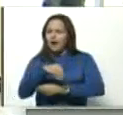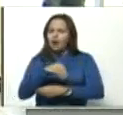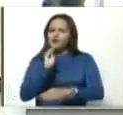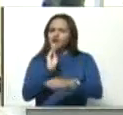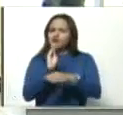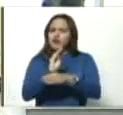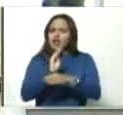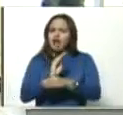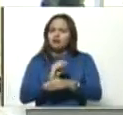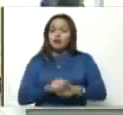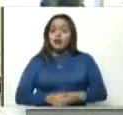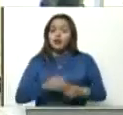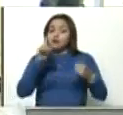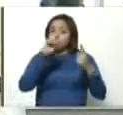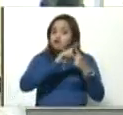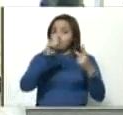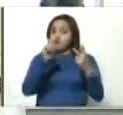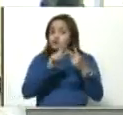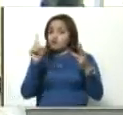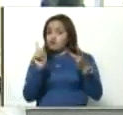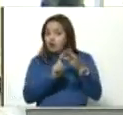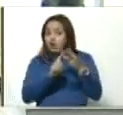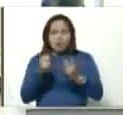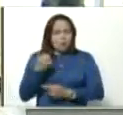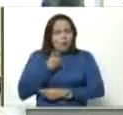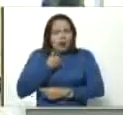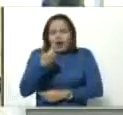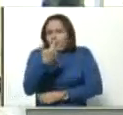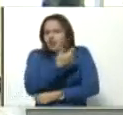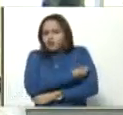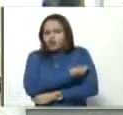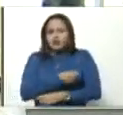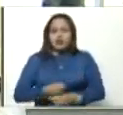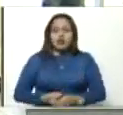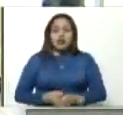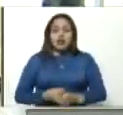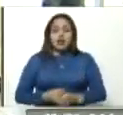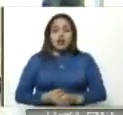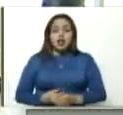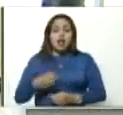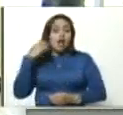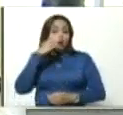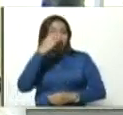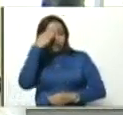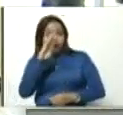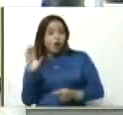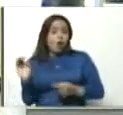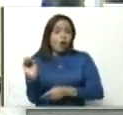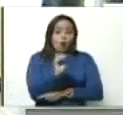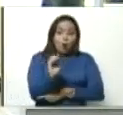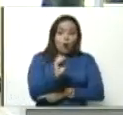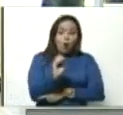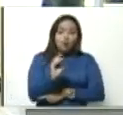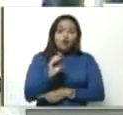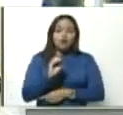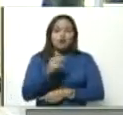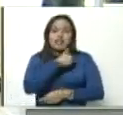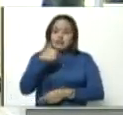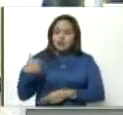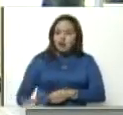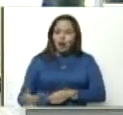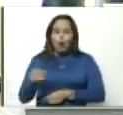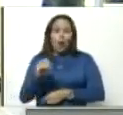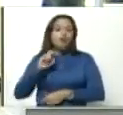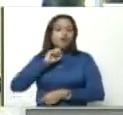este refuerzo, sea con la Abdala, con la Verocell o con la Sputnik Light. El ministro les